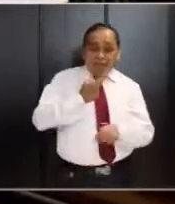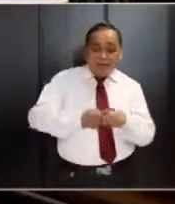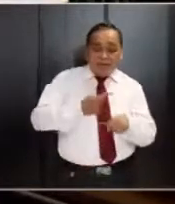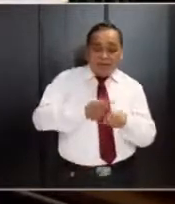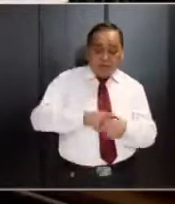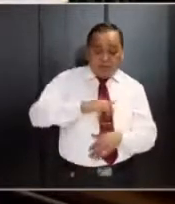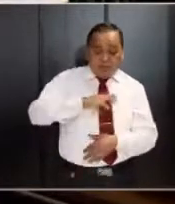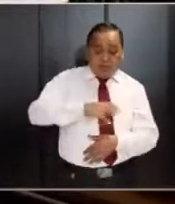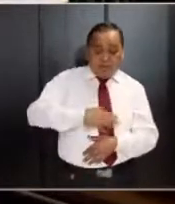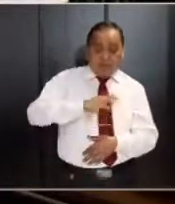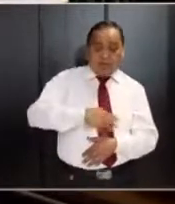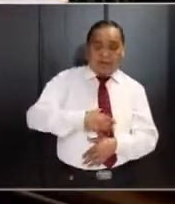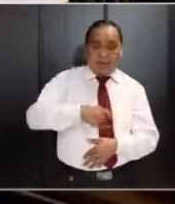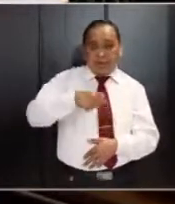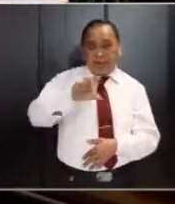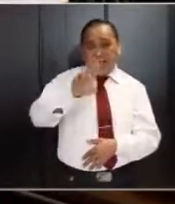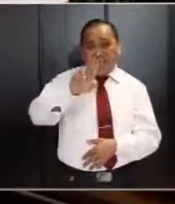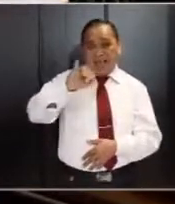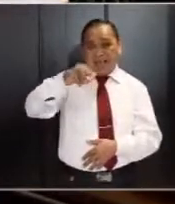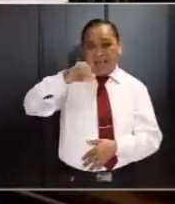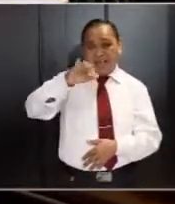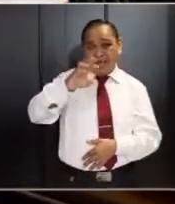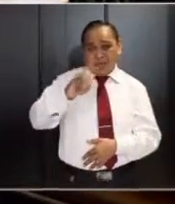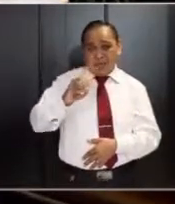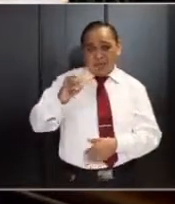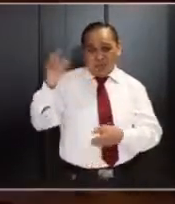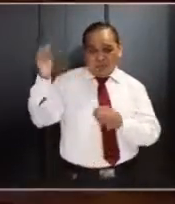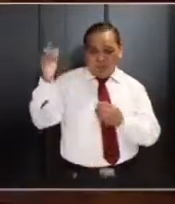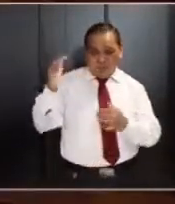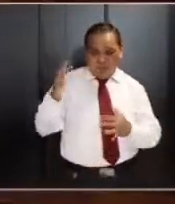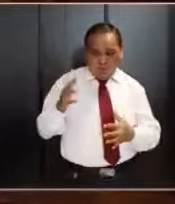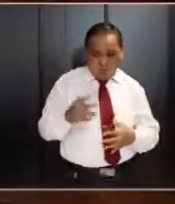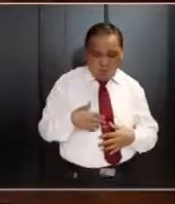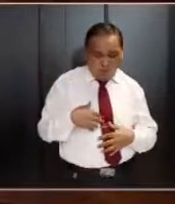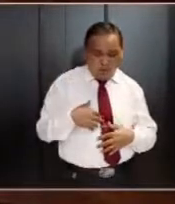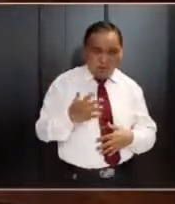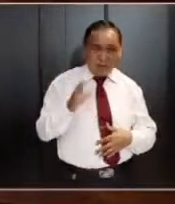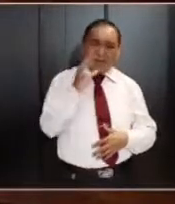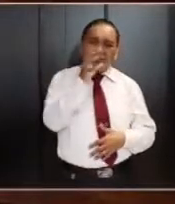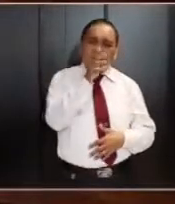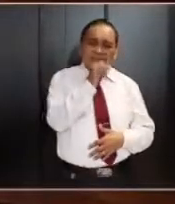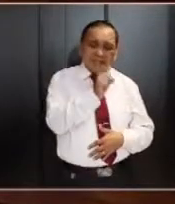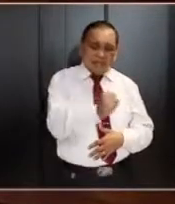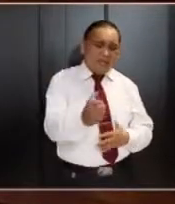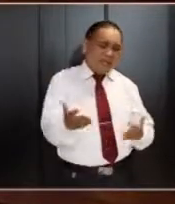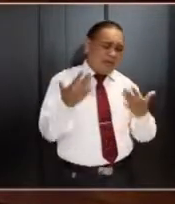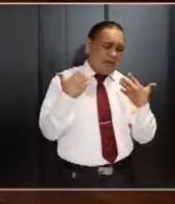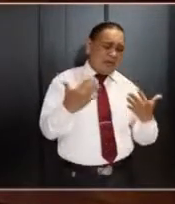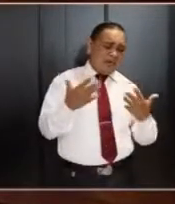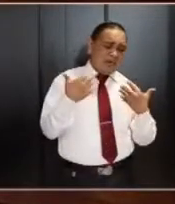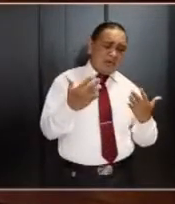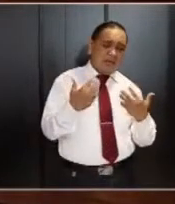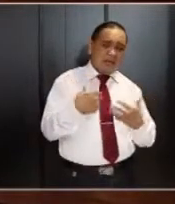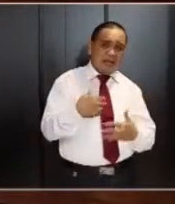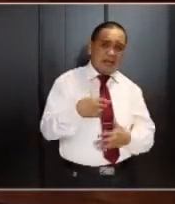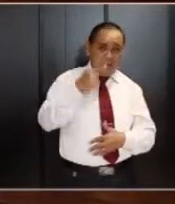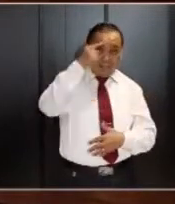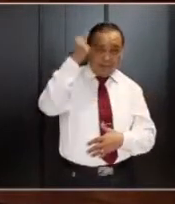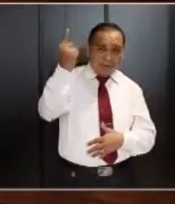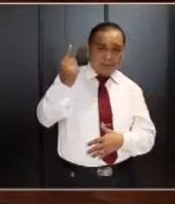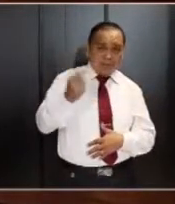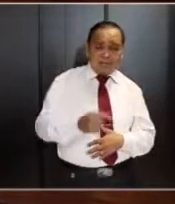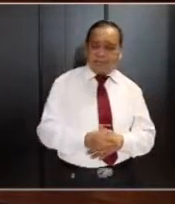estén tomando la quimio en este calor que, sí, terrible, que terrible. Era terrible. Entonces, parecen cosas pequeñas, pero